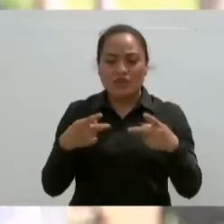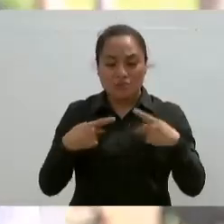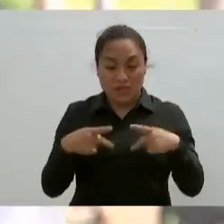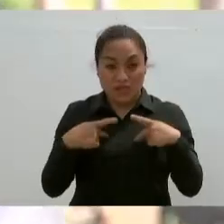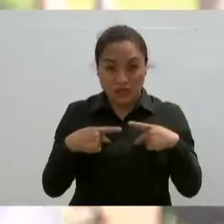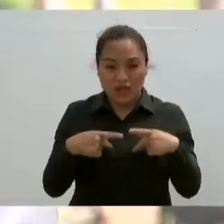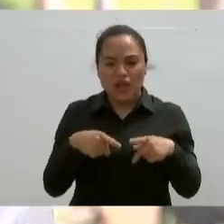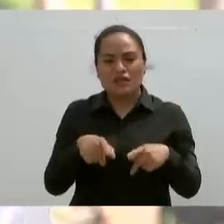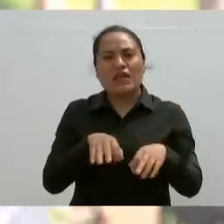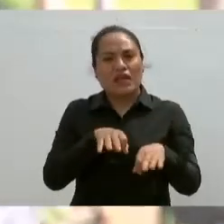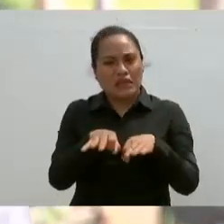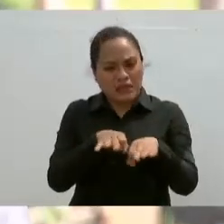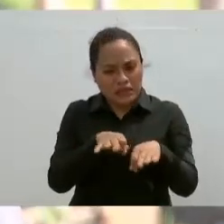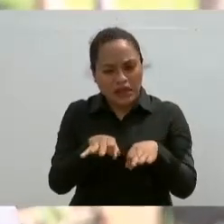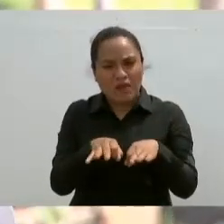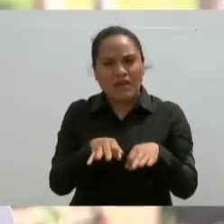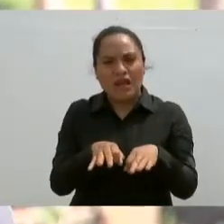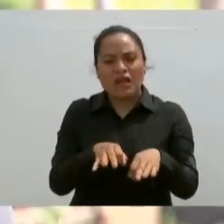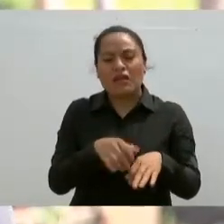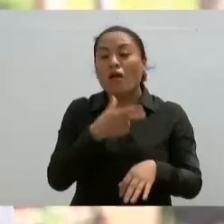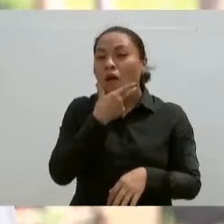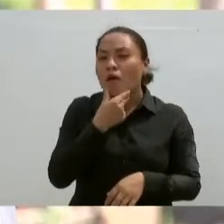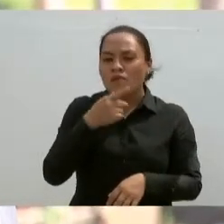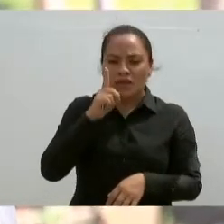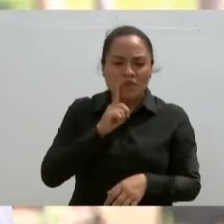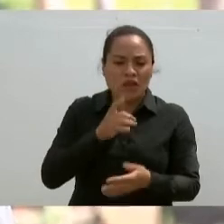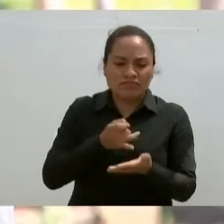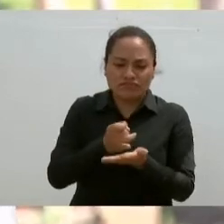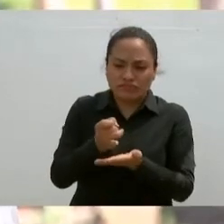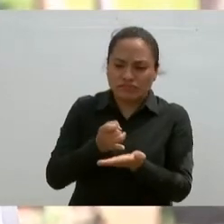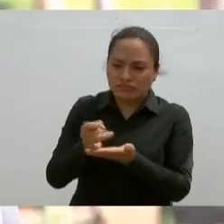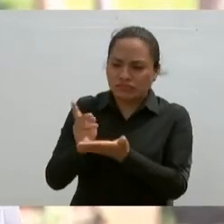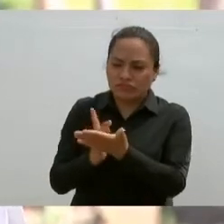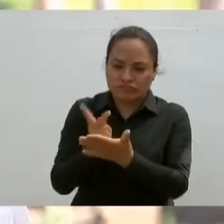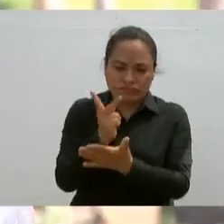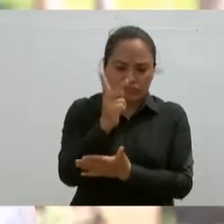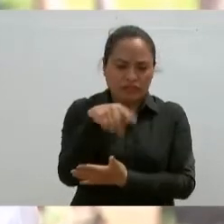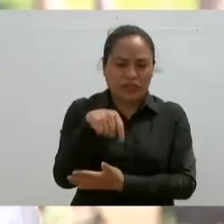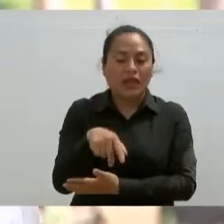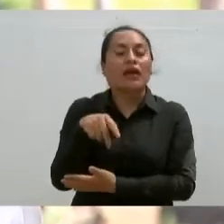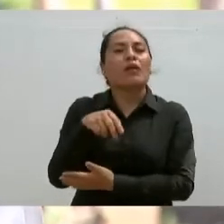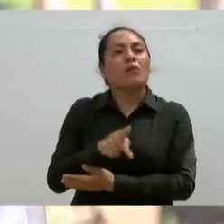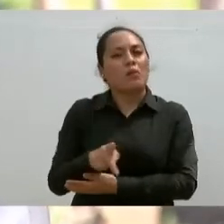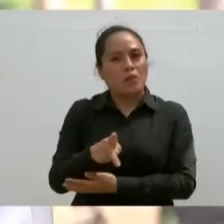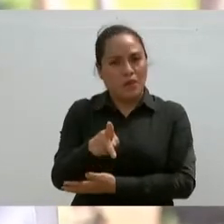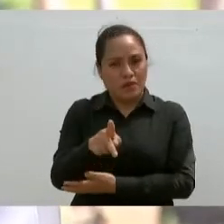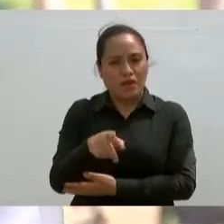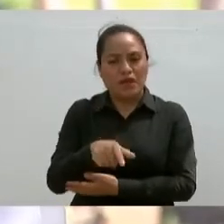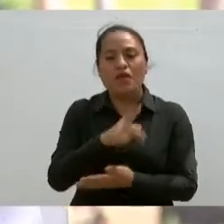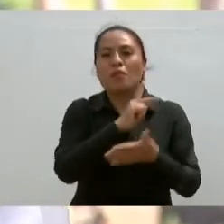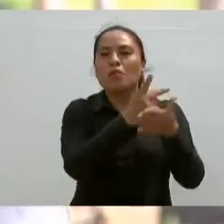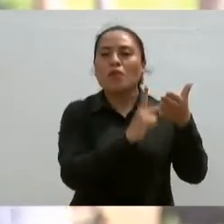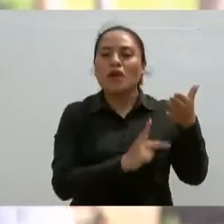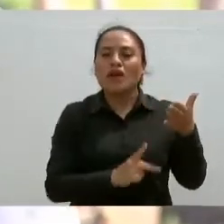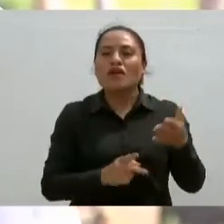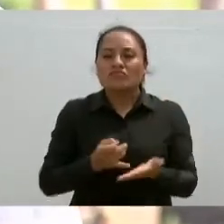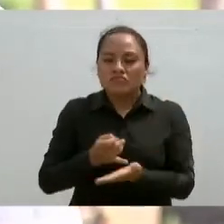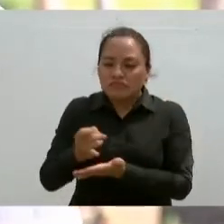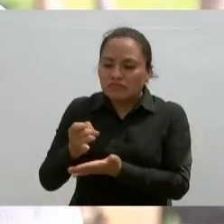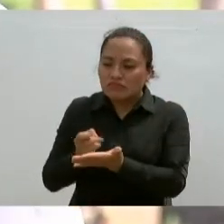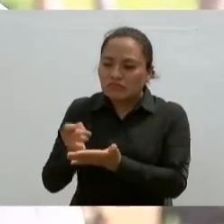sembradores, mujeres y hombres, aquí en el municipio de Tapana, en el programa Sembrando